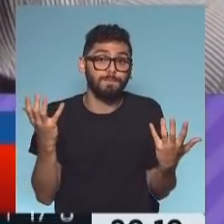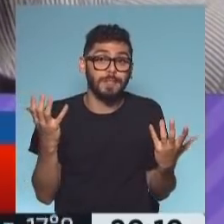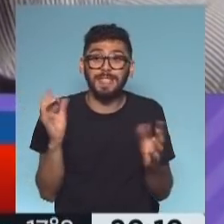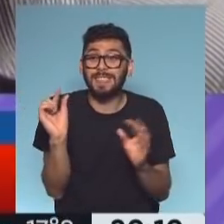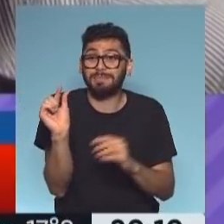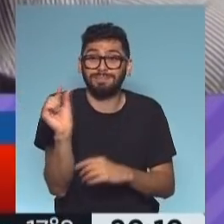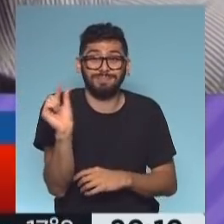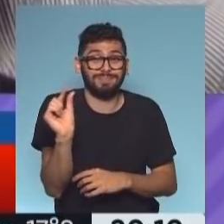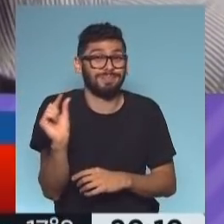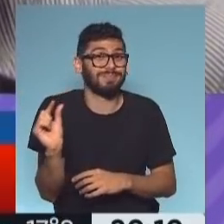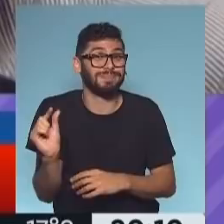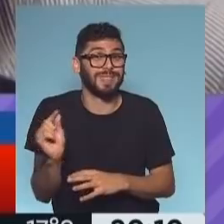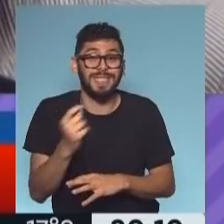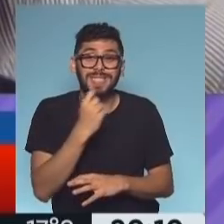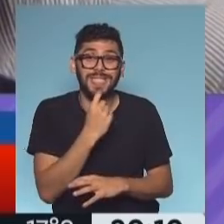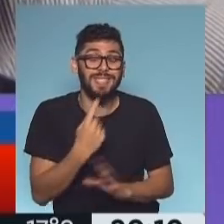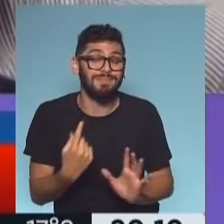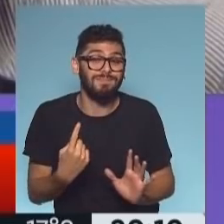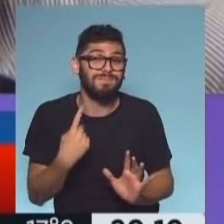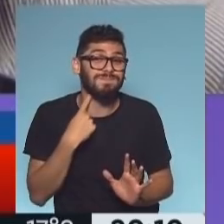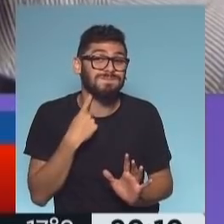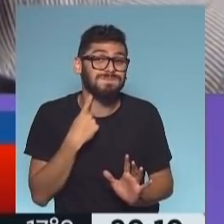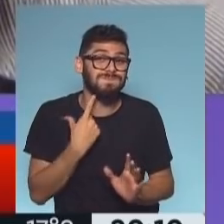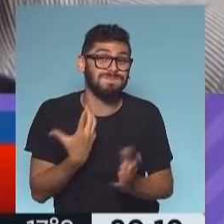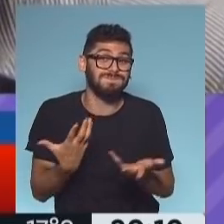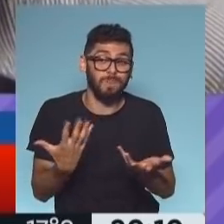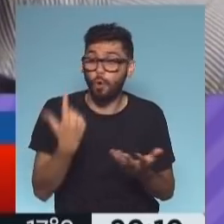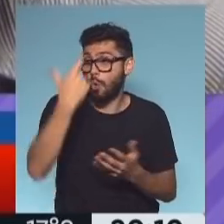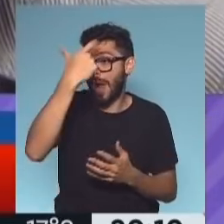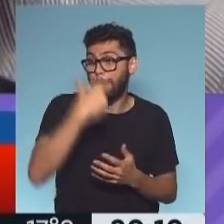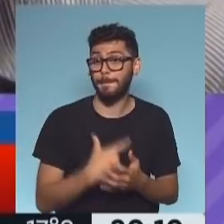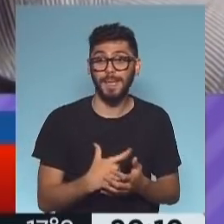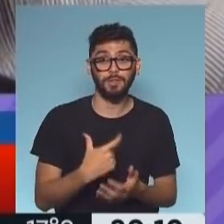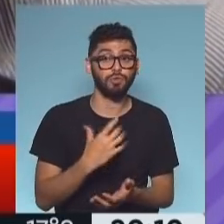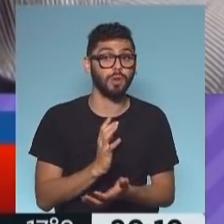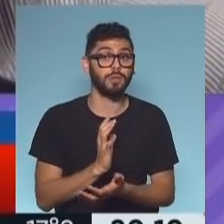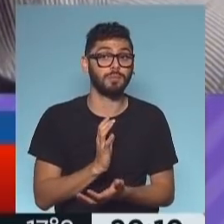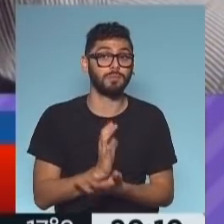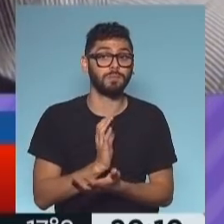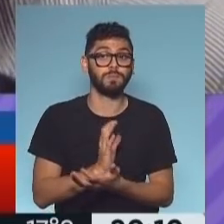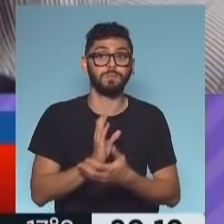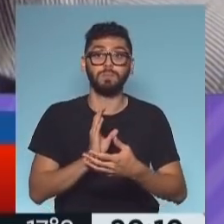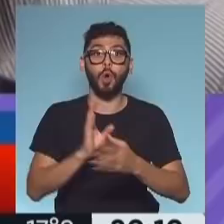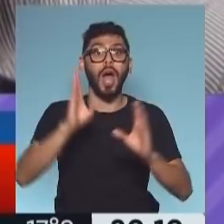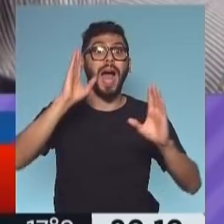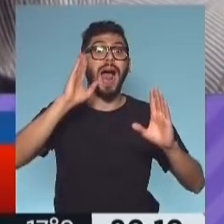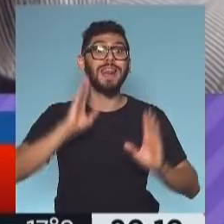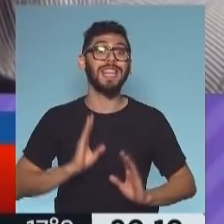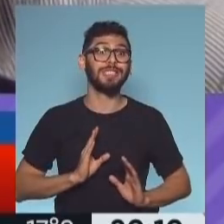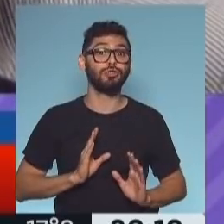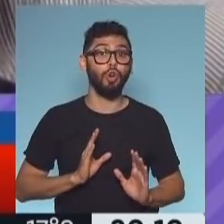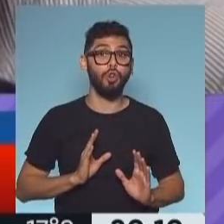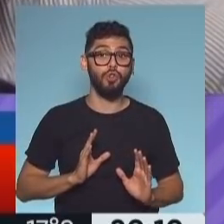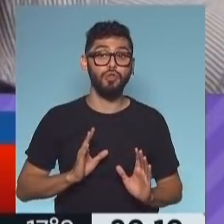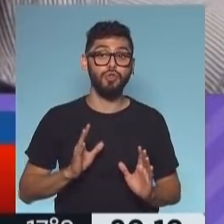límite tan finito porque lo que termina sucediendo después es que a una persona que le cuesta mucho acceder a una atención adecuada, esa atención ya